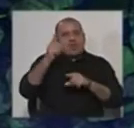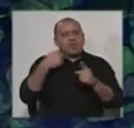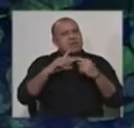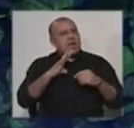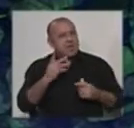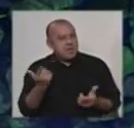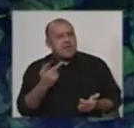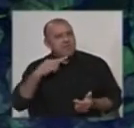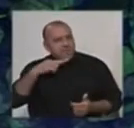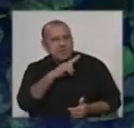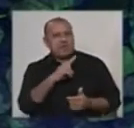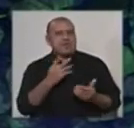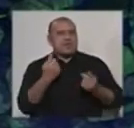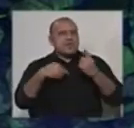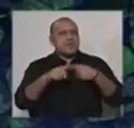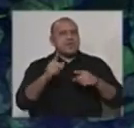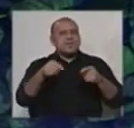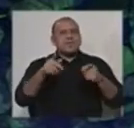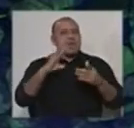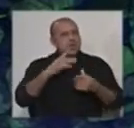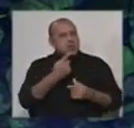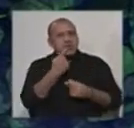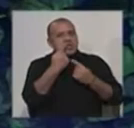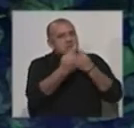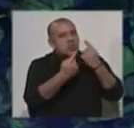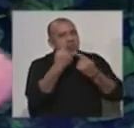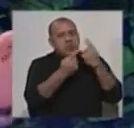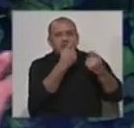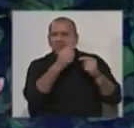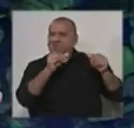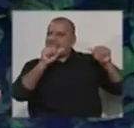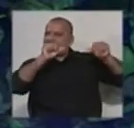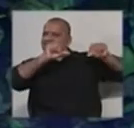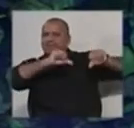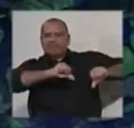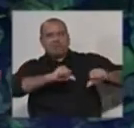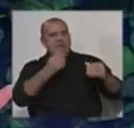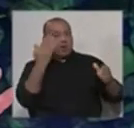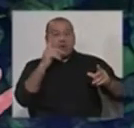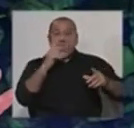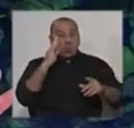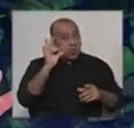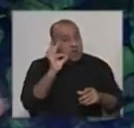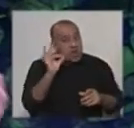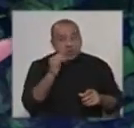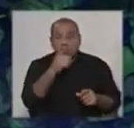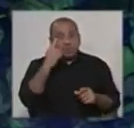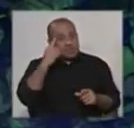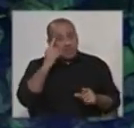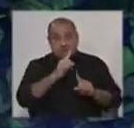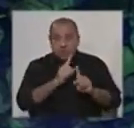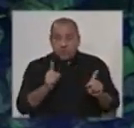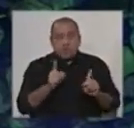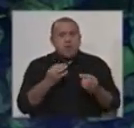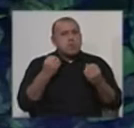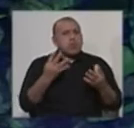ojalá estos discursos empiecen a tener menos resultados políticos lo están teniendo y cuidado con subestimarlo y también eso nos lleva